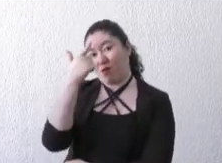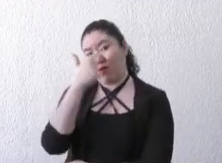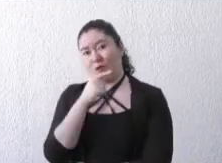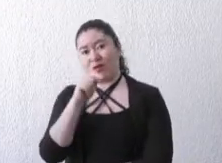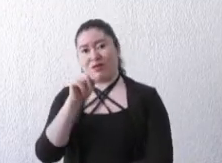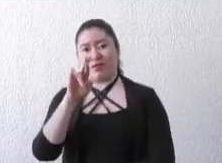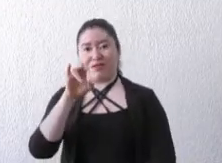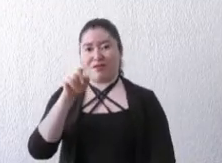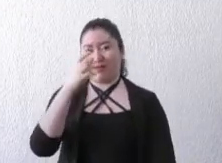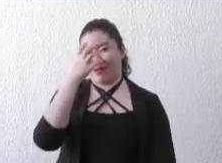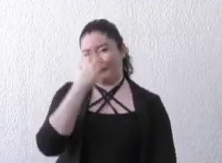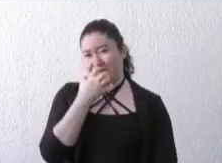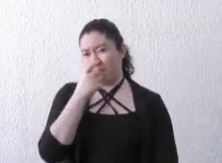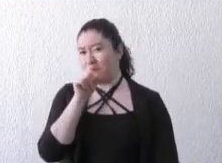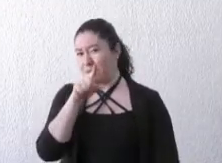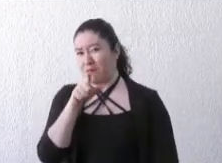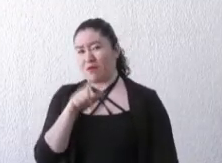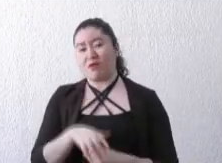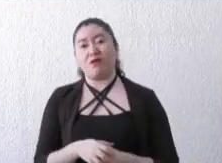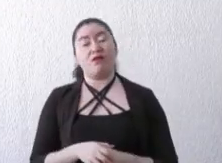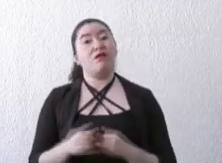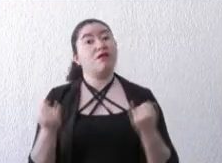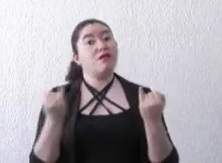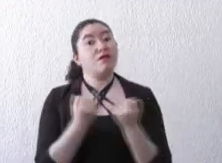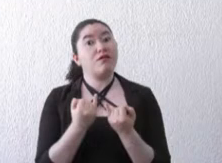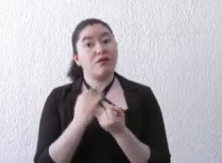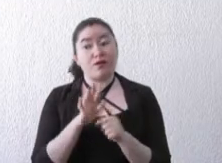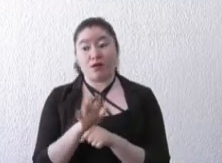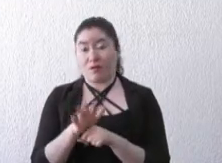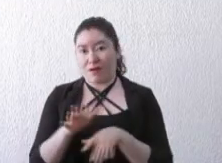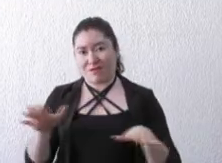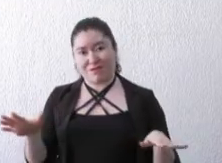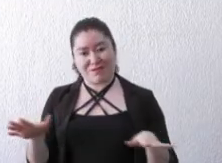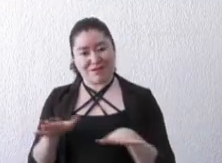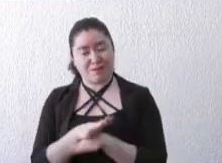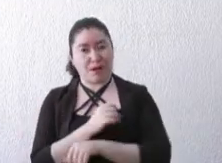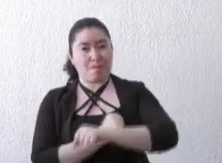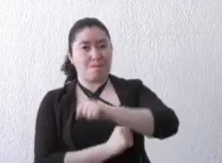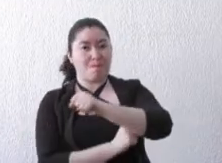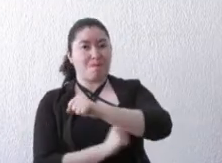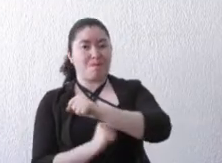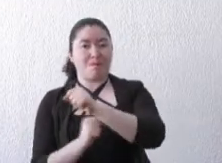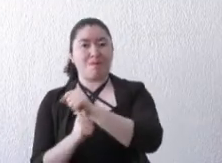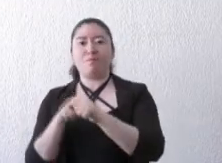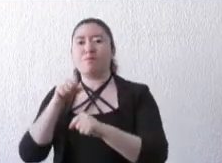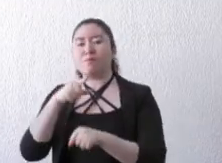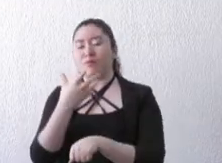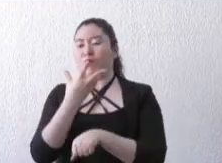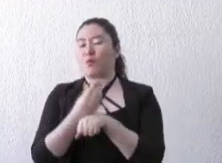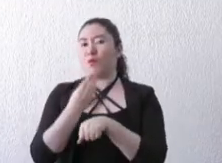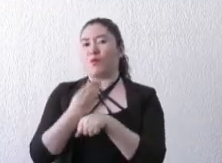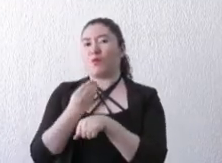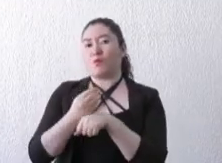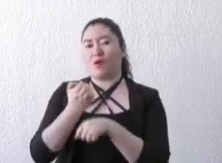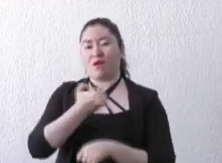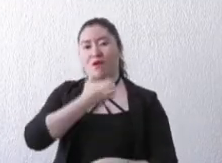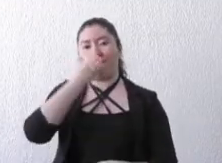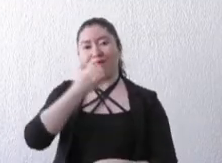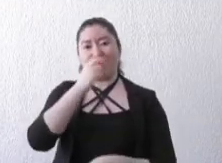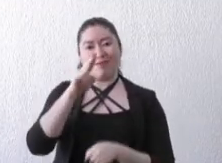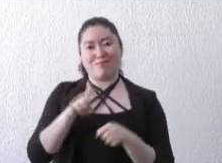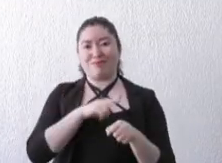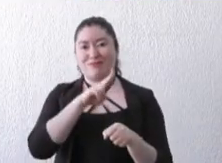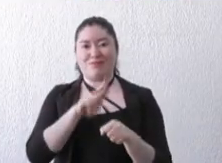en Tacuba y empieza una remodelación también junto con la escuela normal. Por eso, muchas